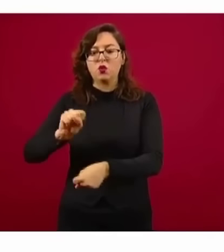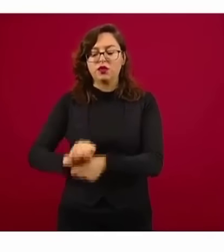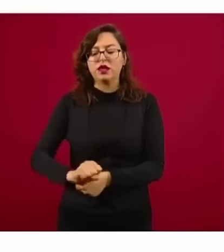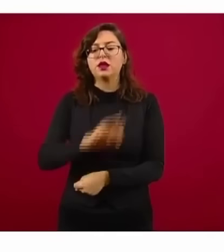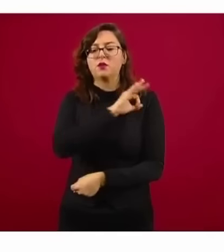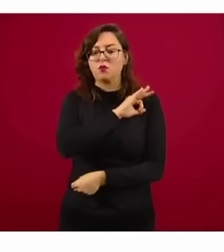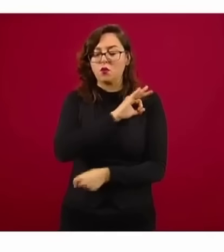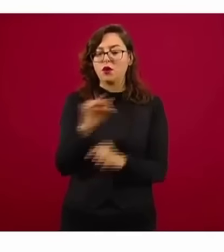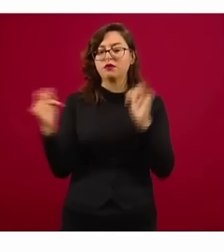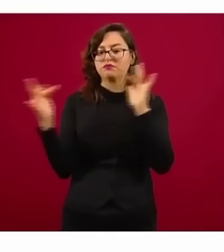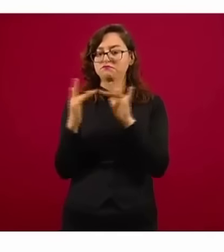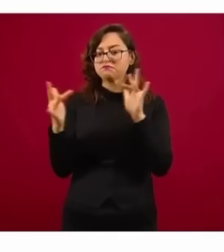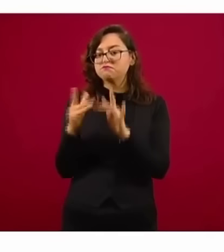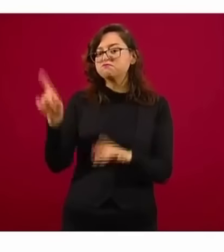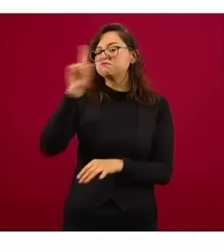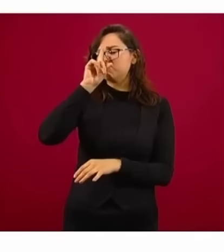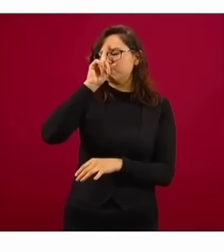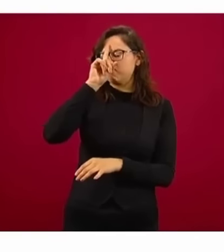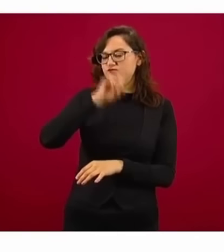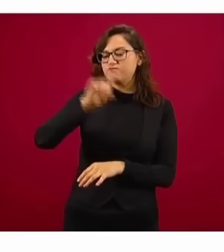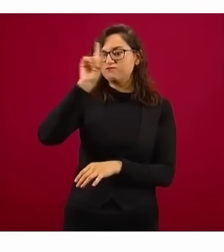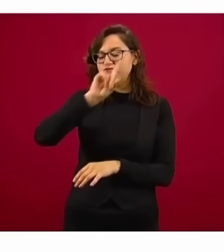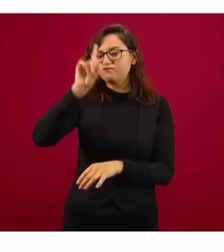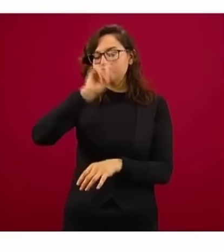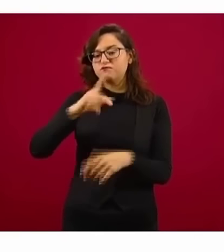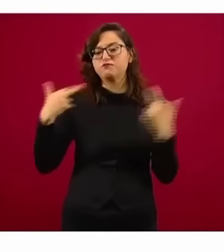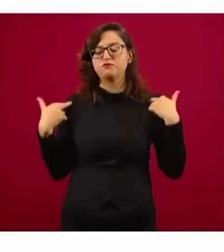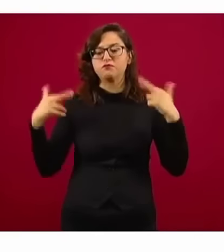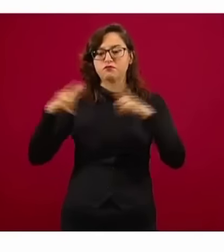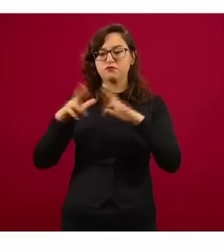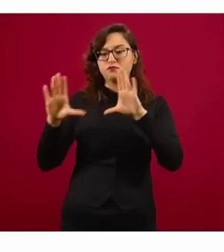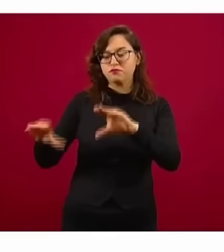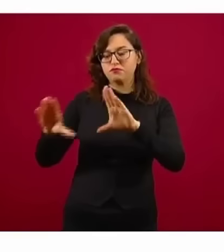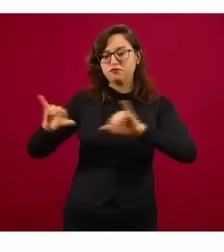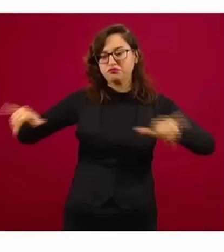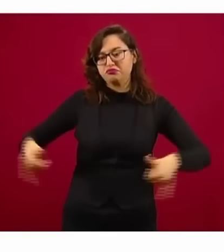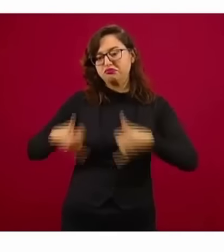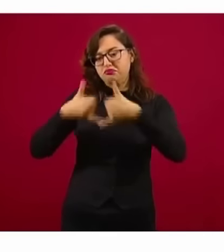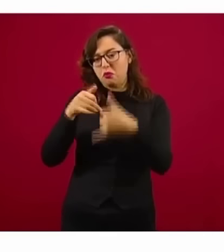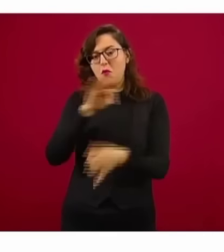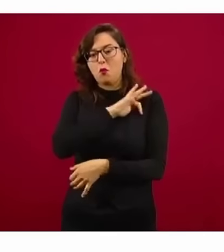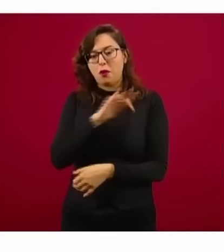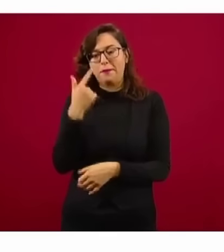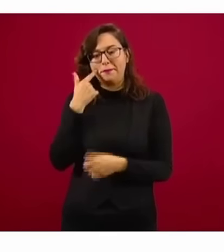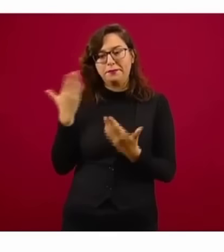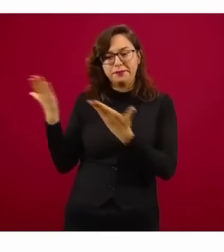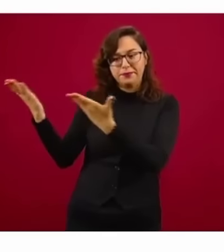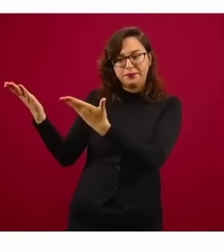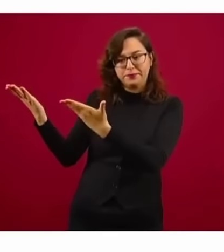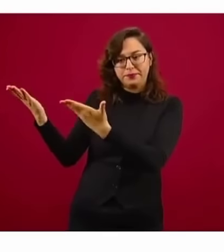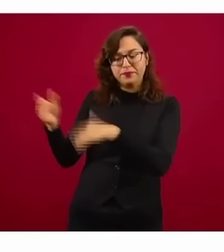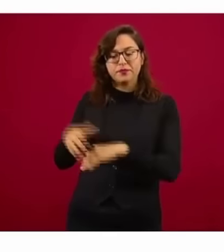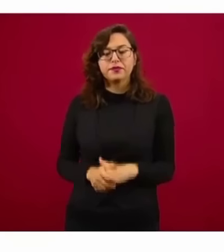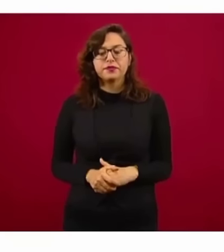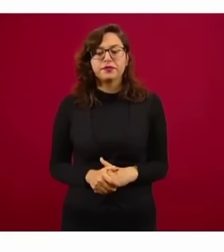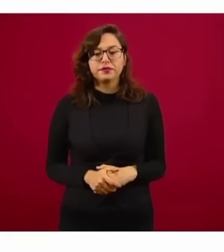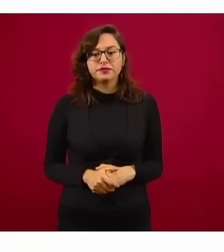secundaria con asesorías de tutores en línea. Toda esta información está en nuestra